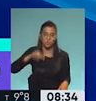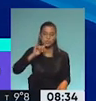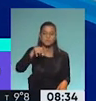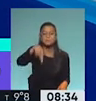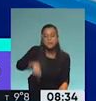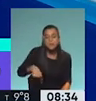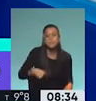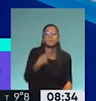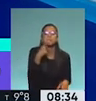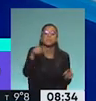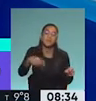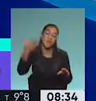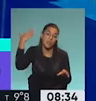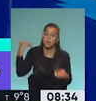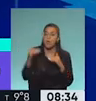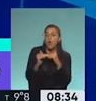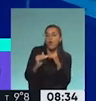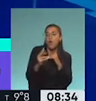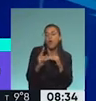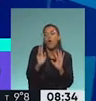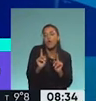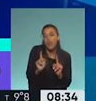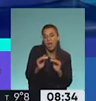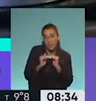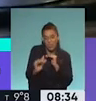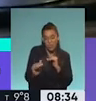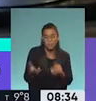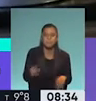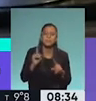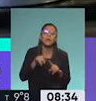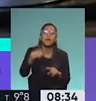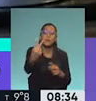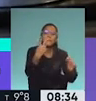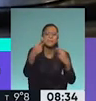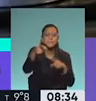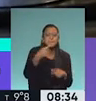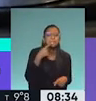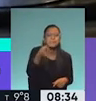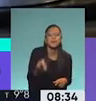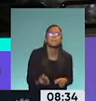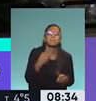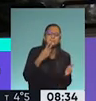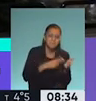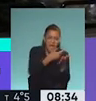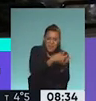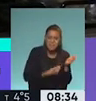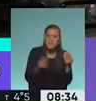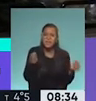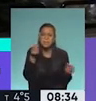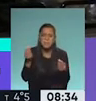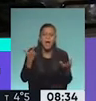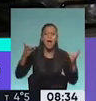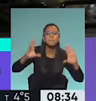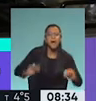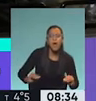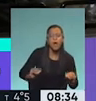y de los Derechos Humanos, que tiene la misma visión que tenemos nosotros. Es decir, tener un servicio público es un derecho humano, en donde en